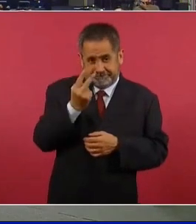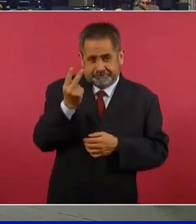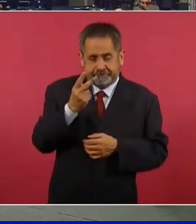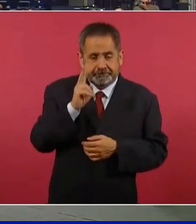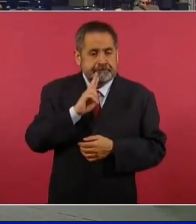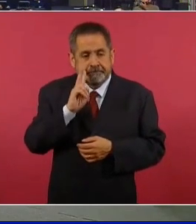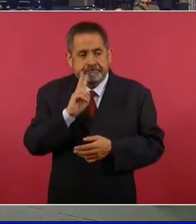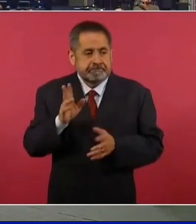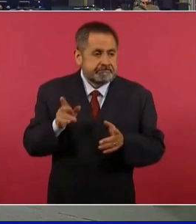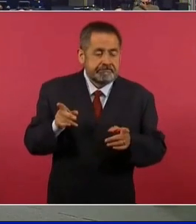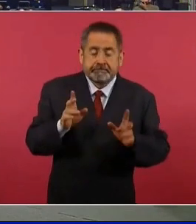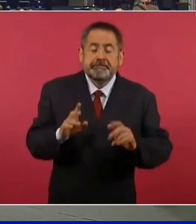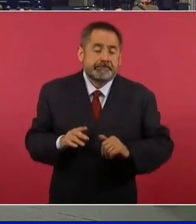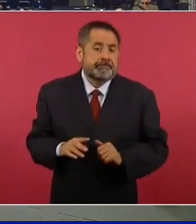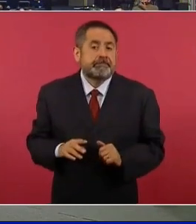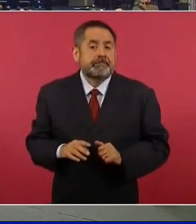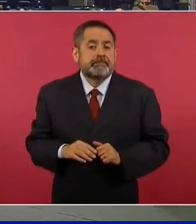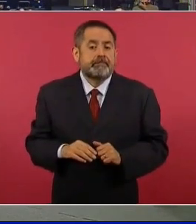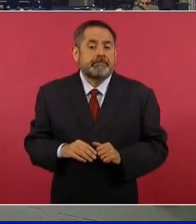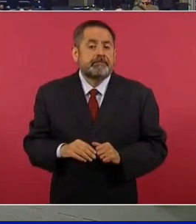que